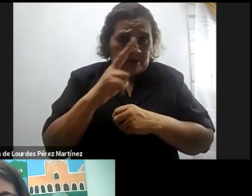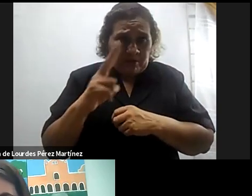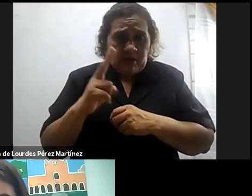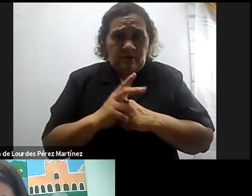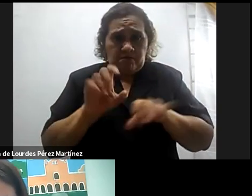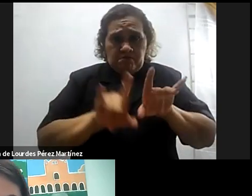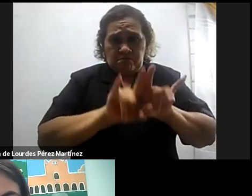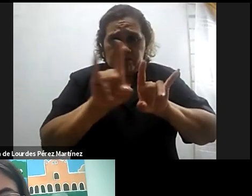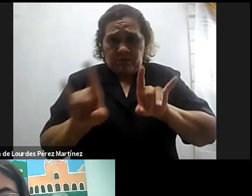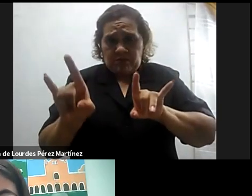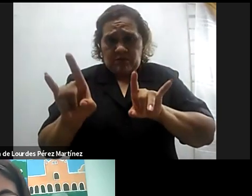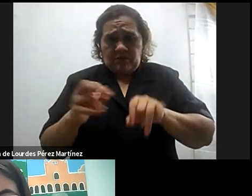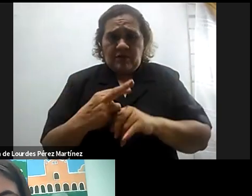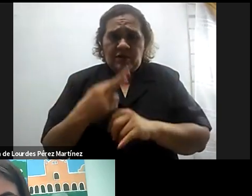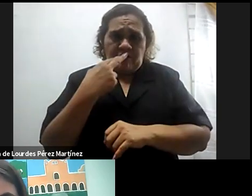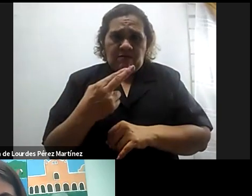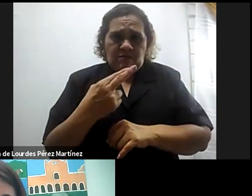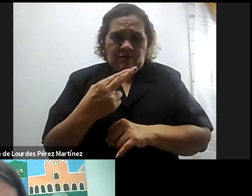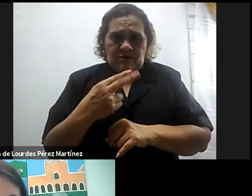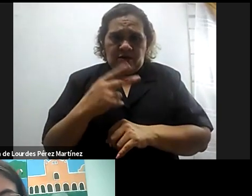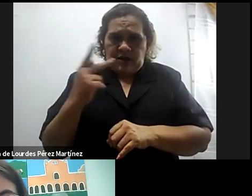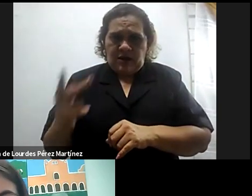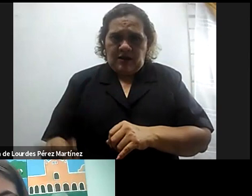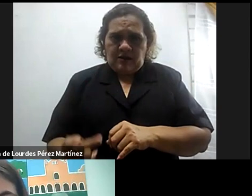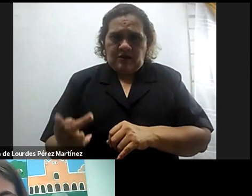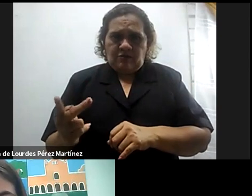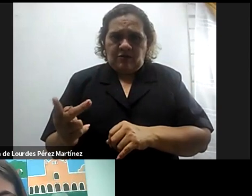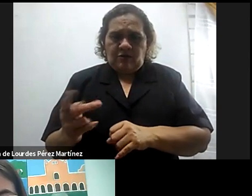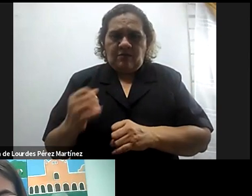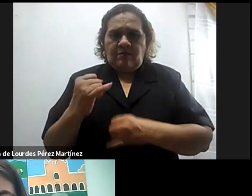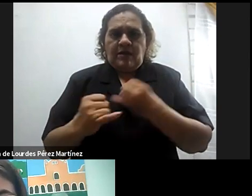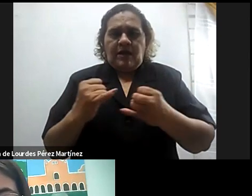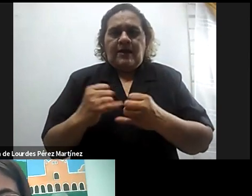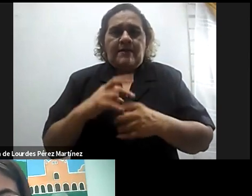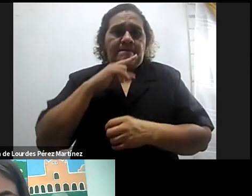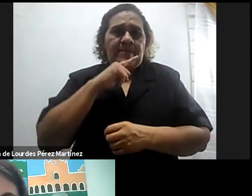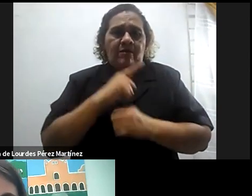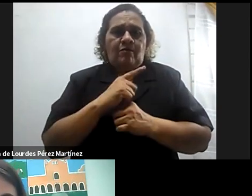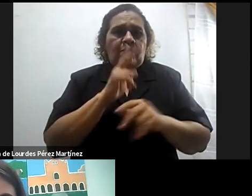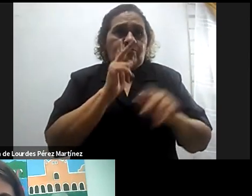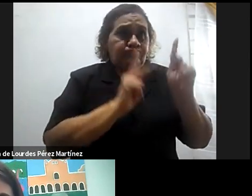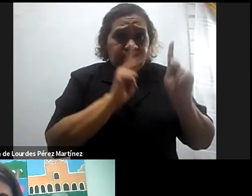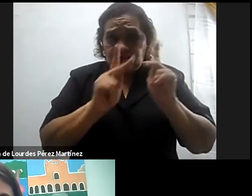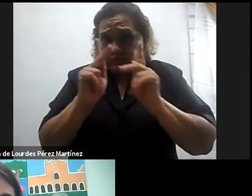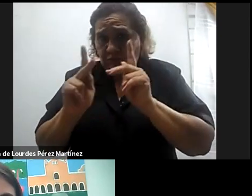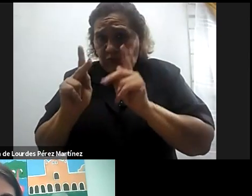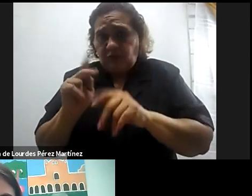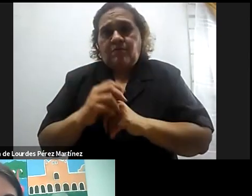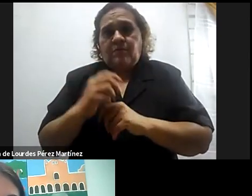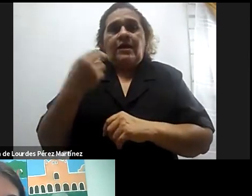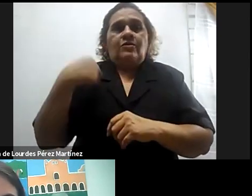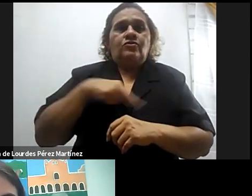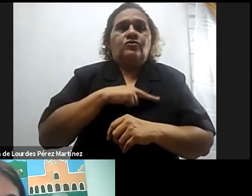que contesten nuestra encuesta para poder ir mejorando nuestros conversatorios. Para nosotros es muy importante.